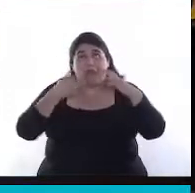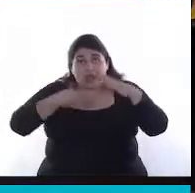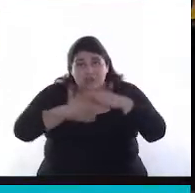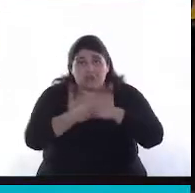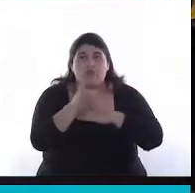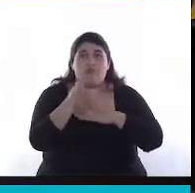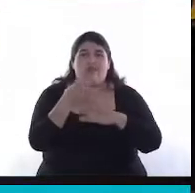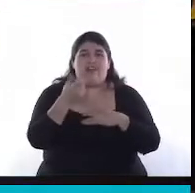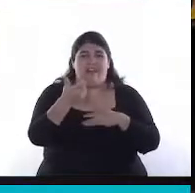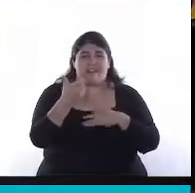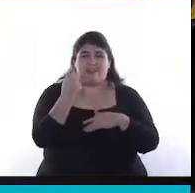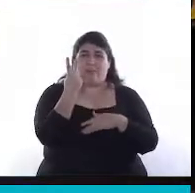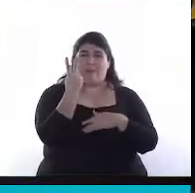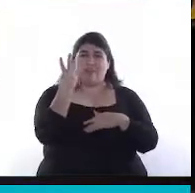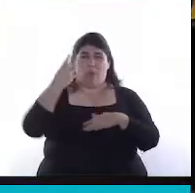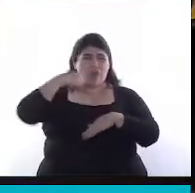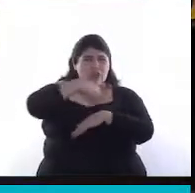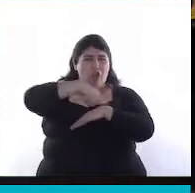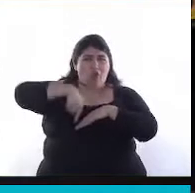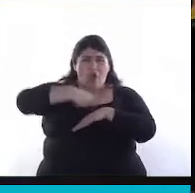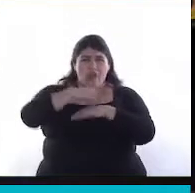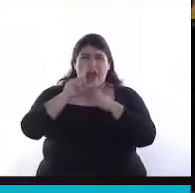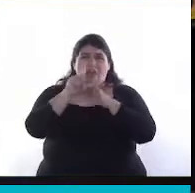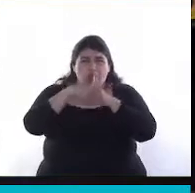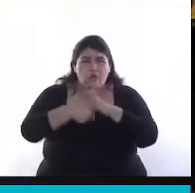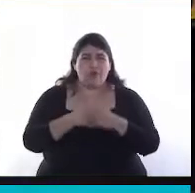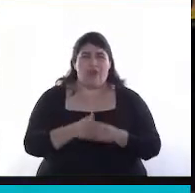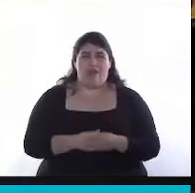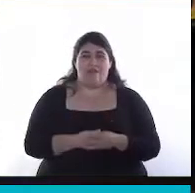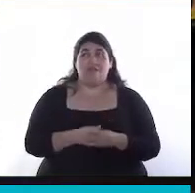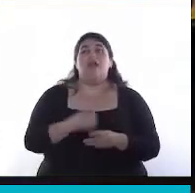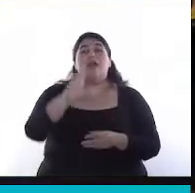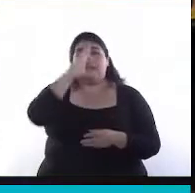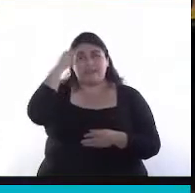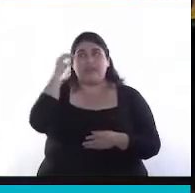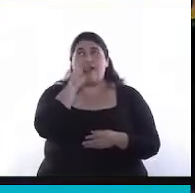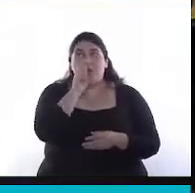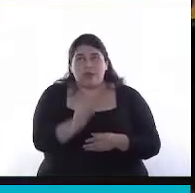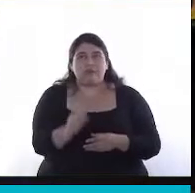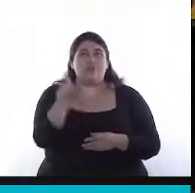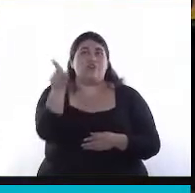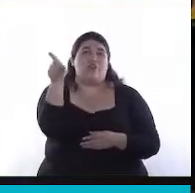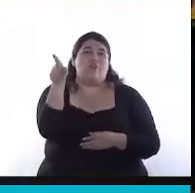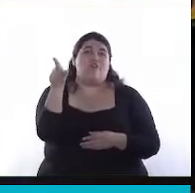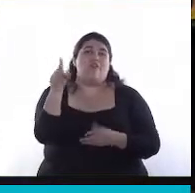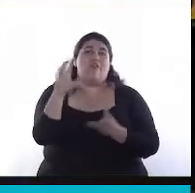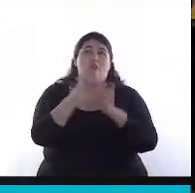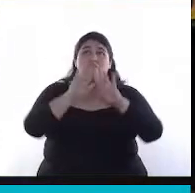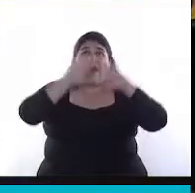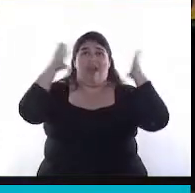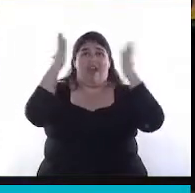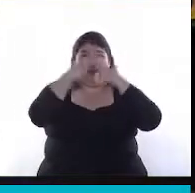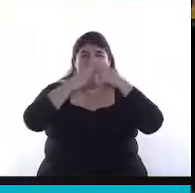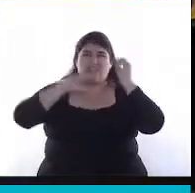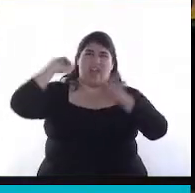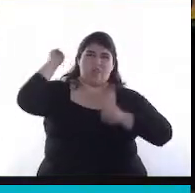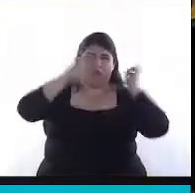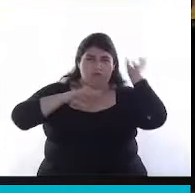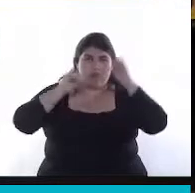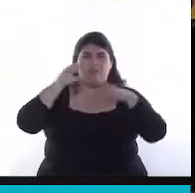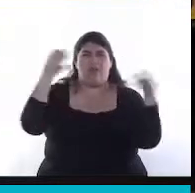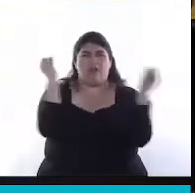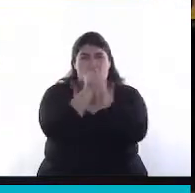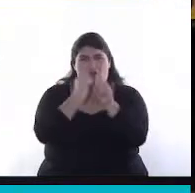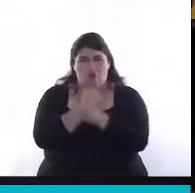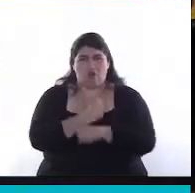más de 24 horas christina se ha sometido que le rompieran toda la casa que hasta la revisara en el cajón